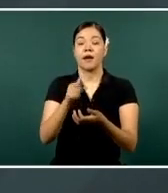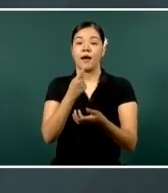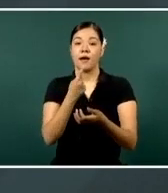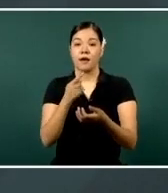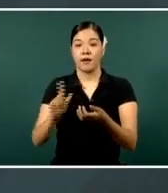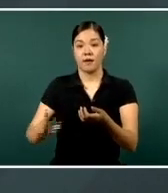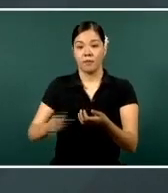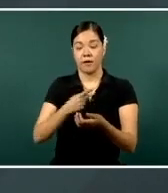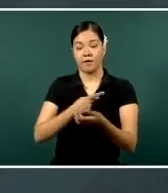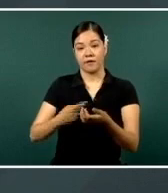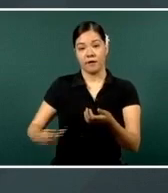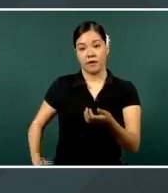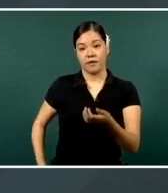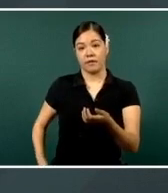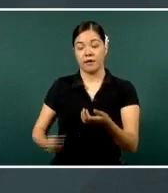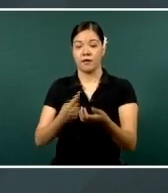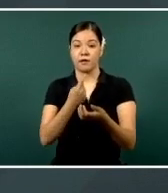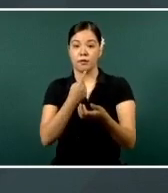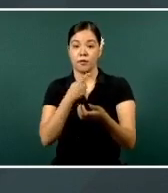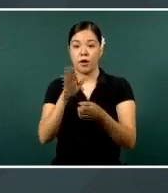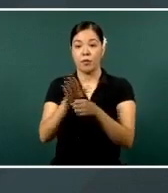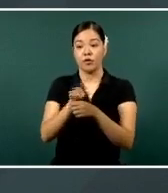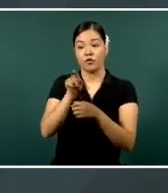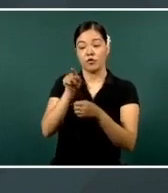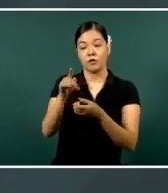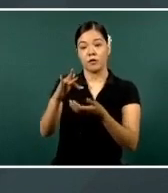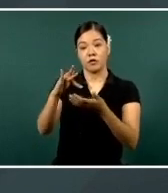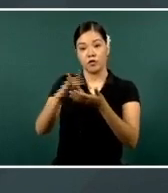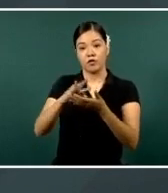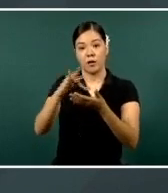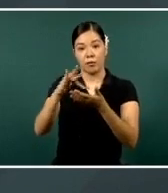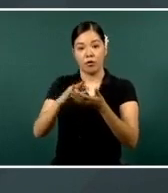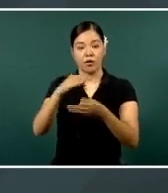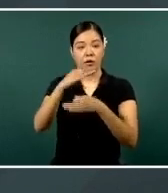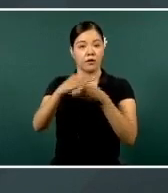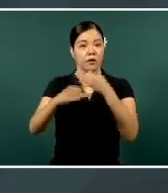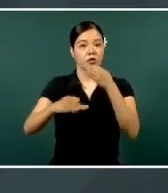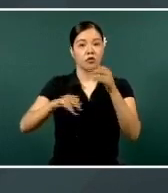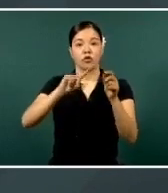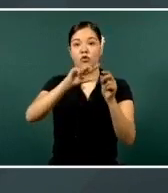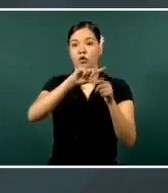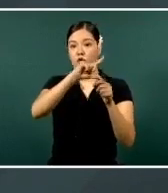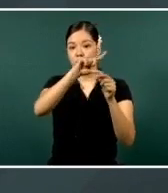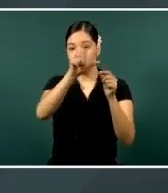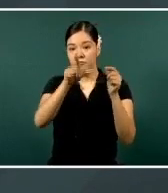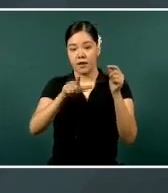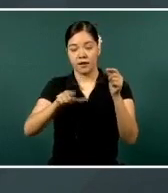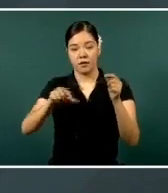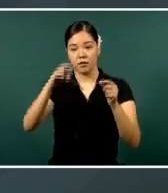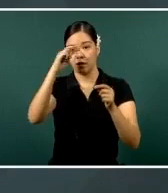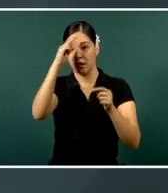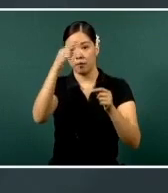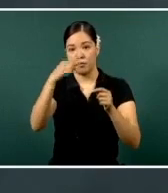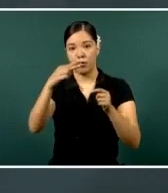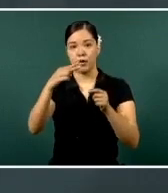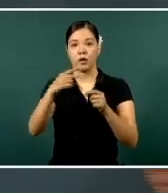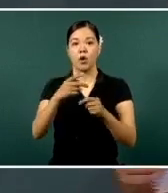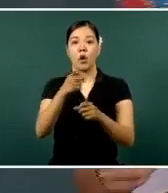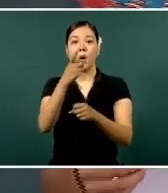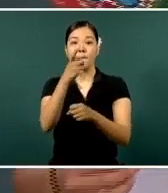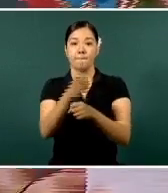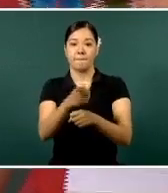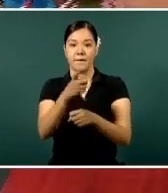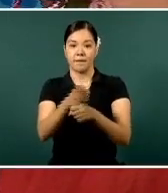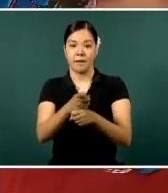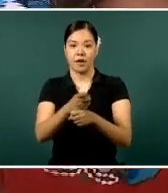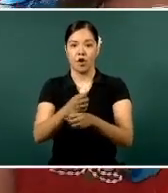las instituciones del gobierno de México, empezando por el respaldo de nuestro ejército